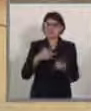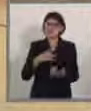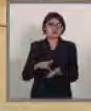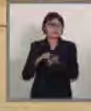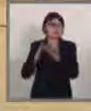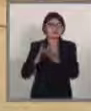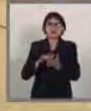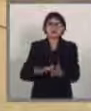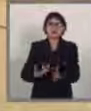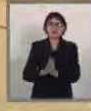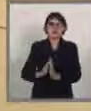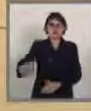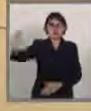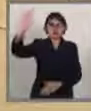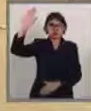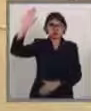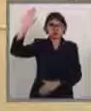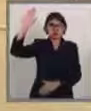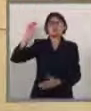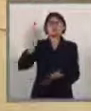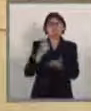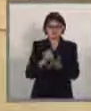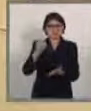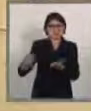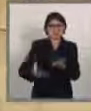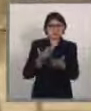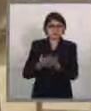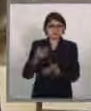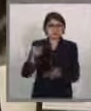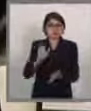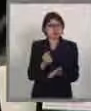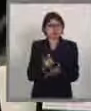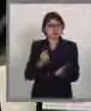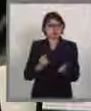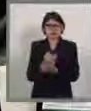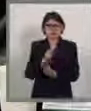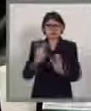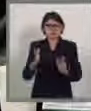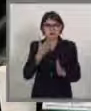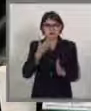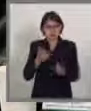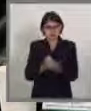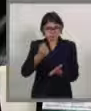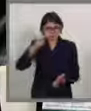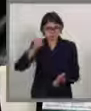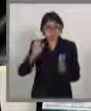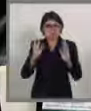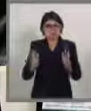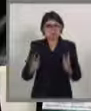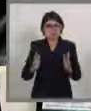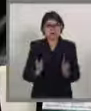se apruebe favor de levantar la mano aprobada la propuesta presidente aprobada la propuesta comuníquese